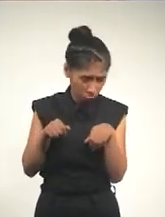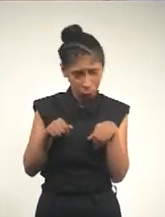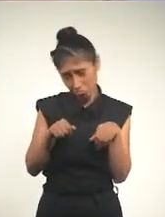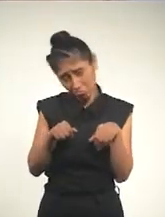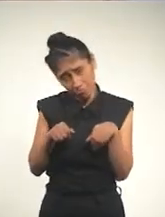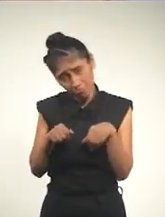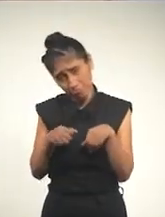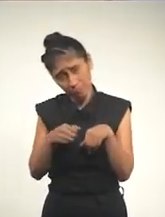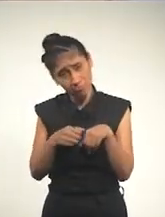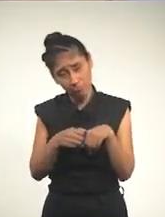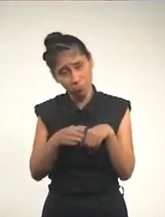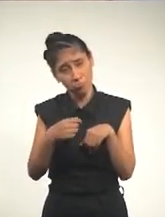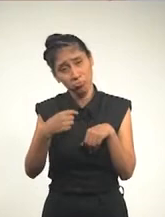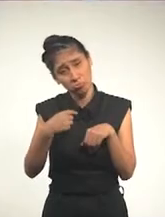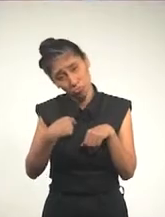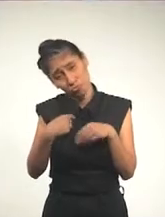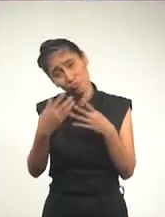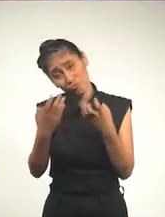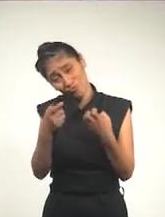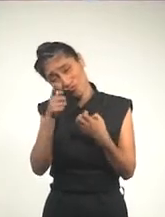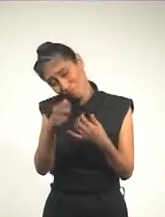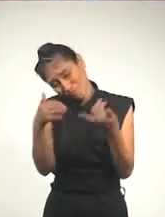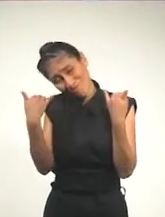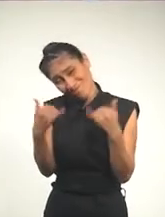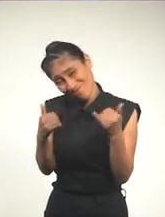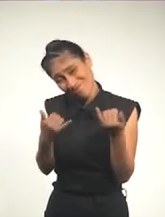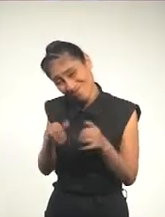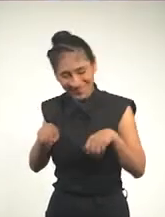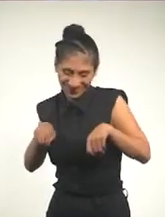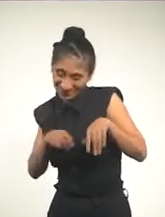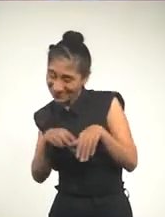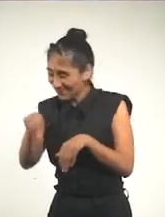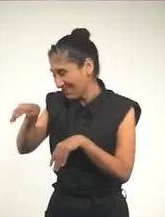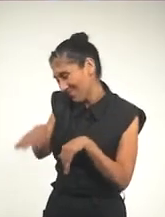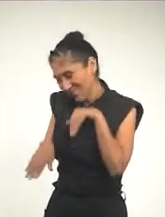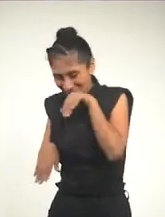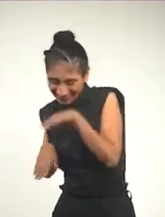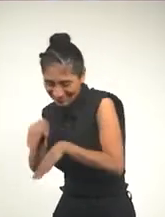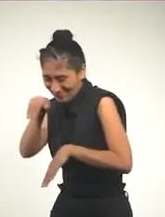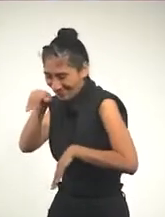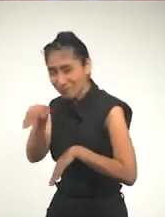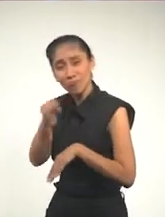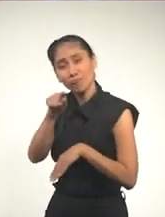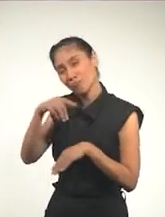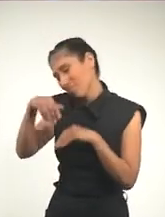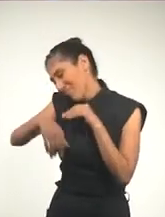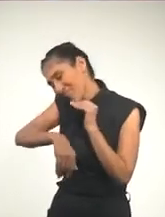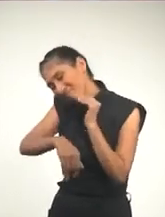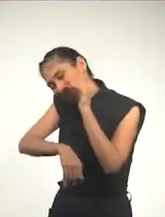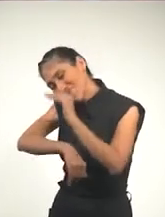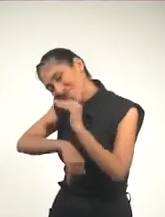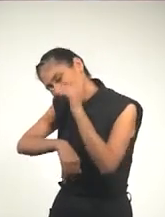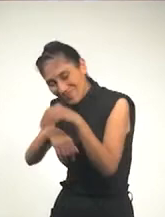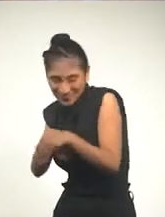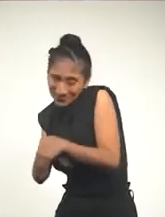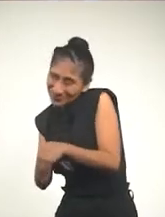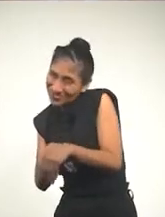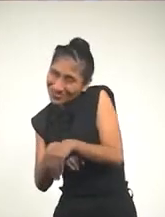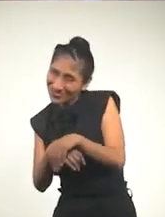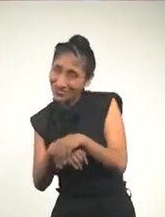Ay, es que yo quiero jugar, pasear y que me hagan